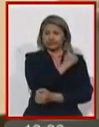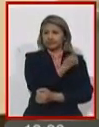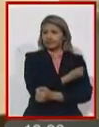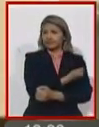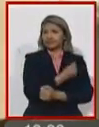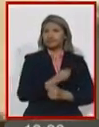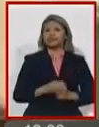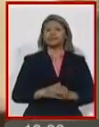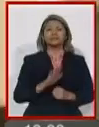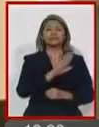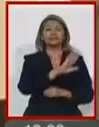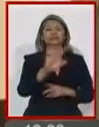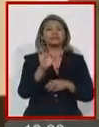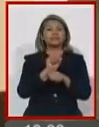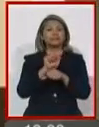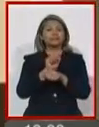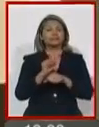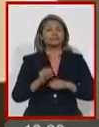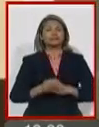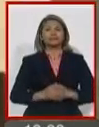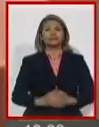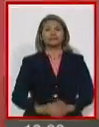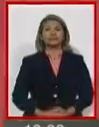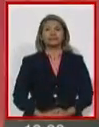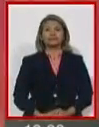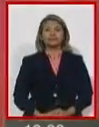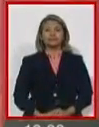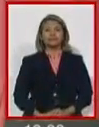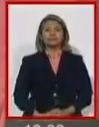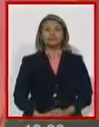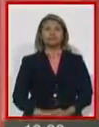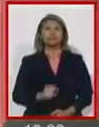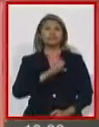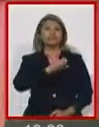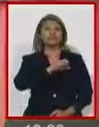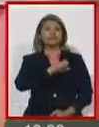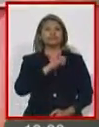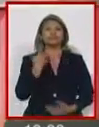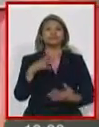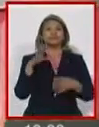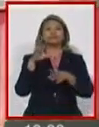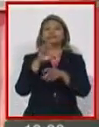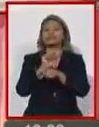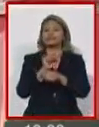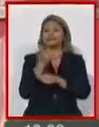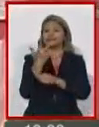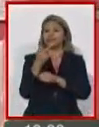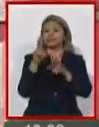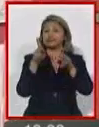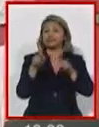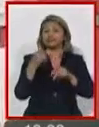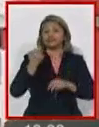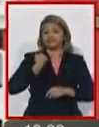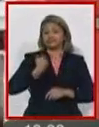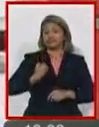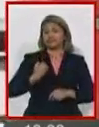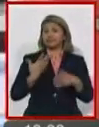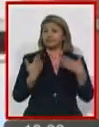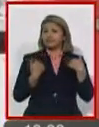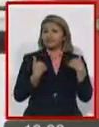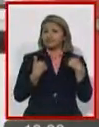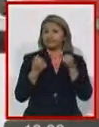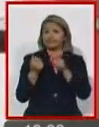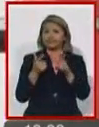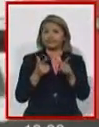autoridades con méritos por su trabajo y trayectoria. La policía arrestó a tres presuntos pandilleros que tenían en su